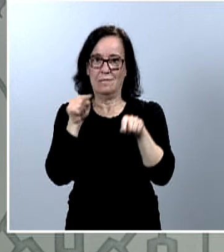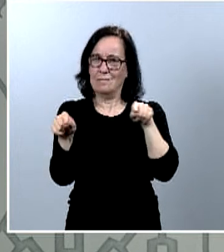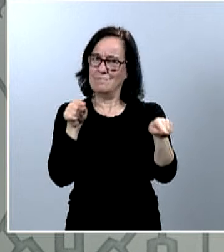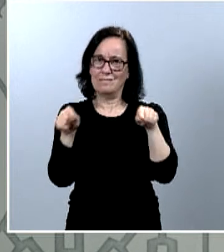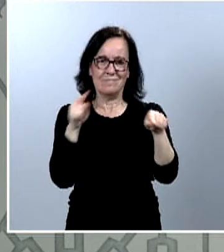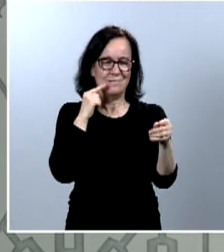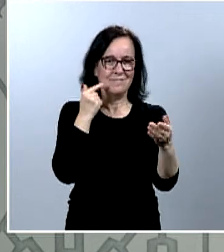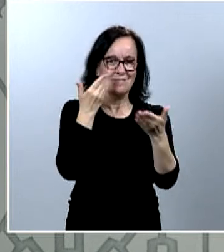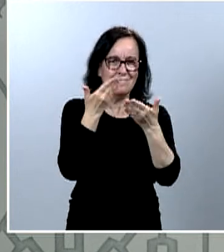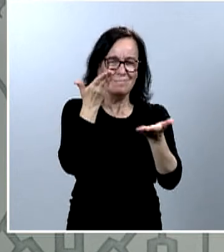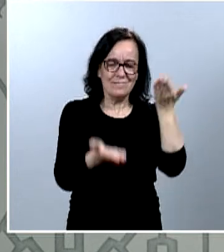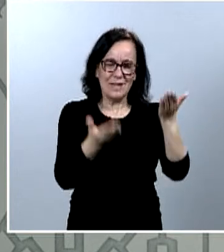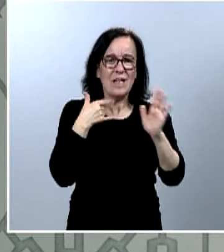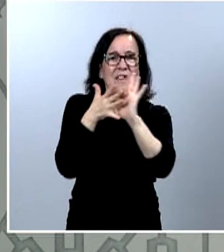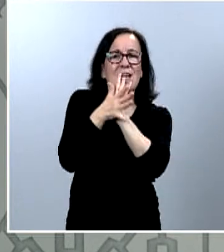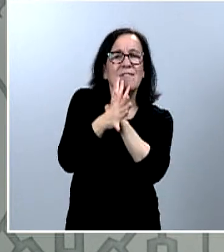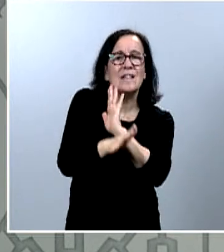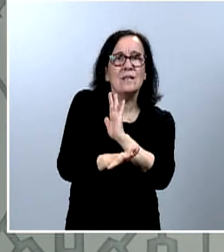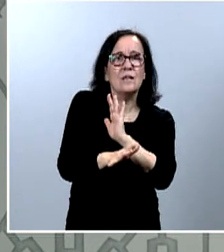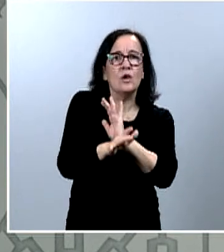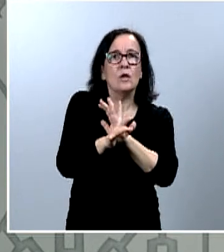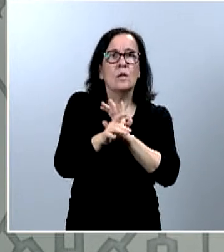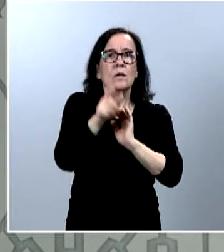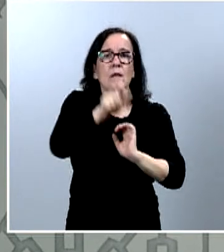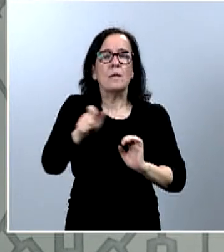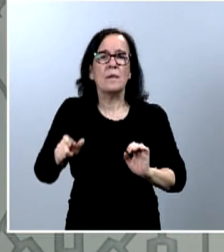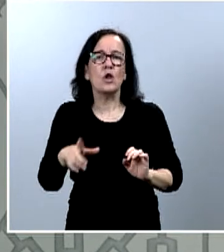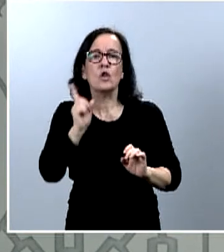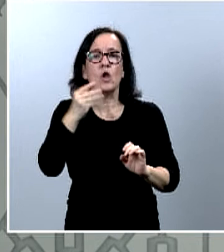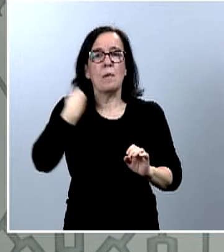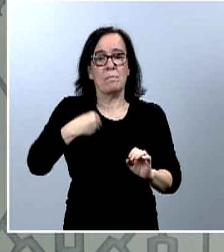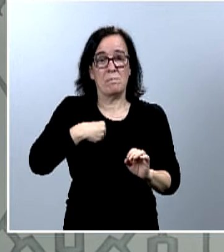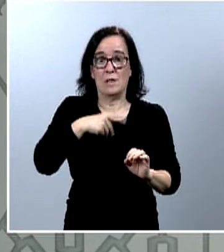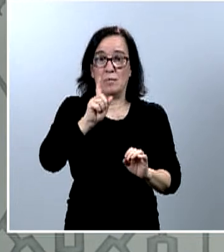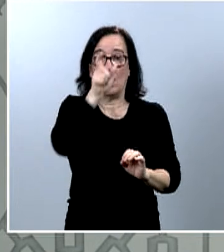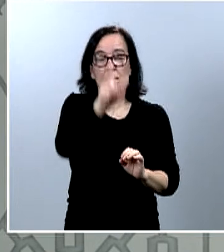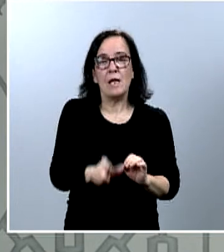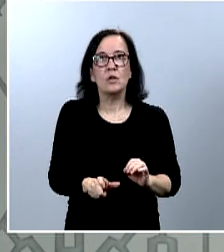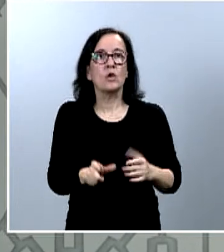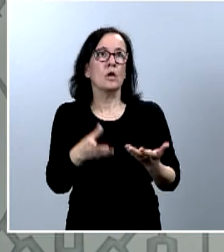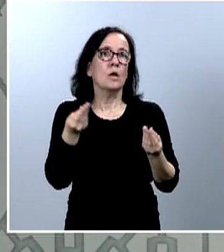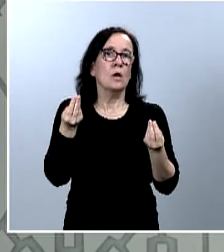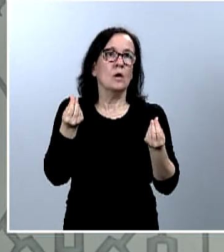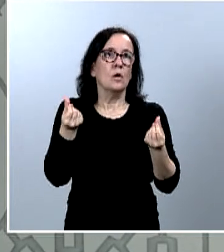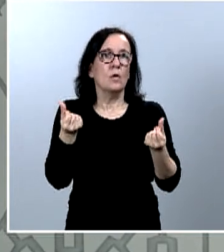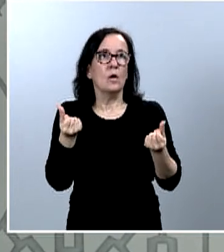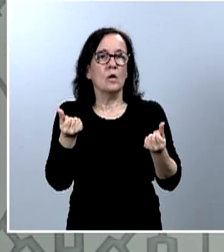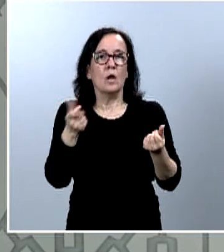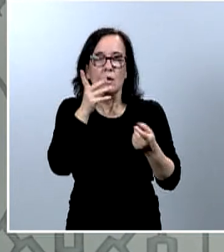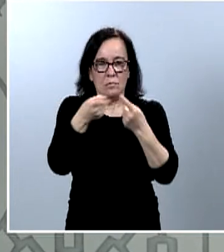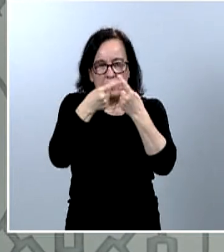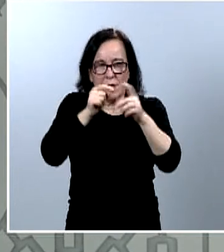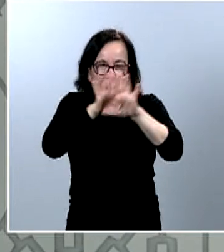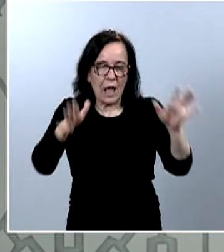La definición de caso de esas personas no es lo mismo si es una persona que tenía un cuadro claro,